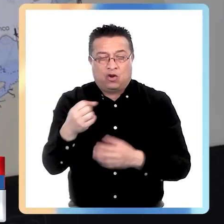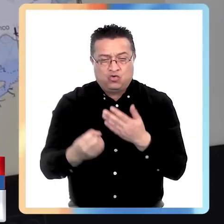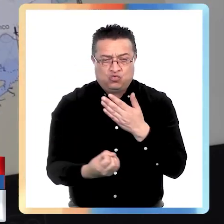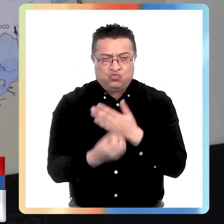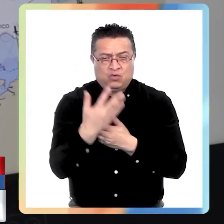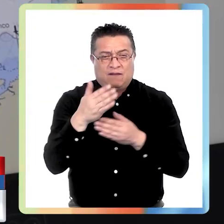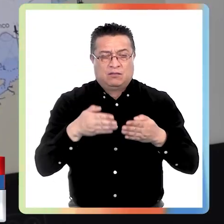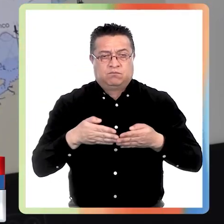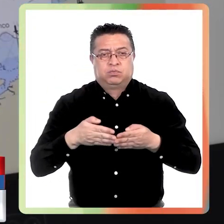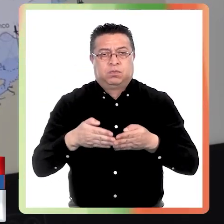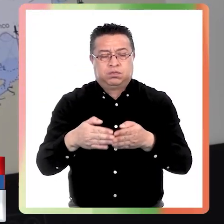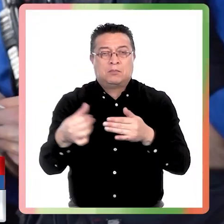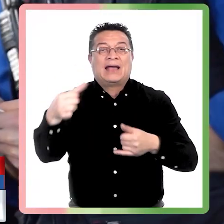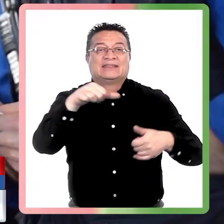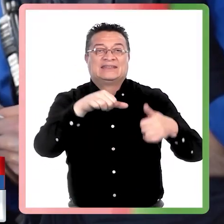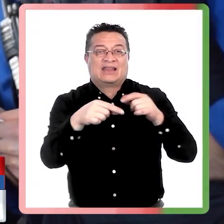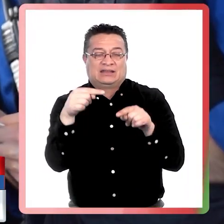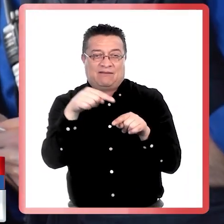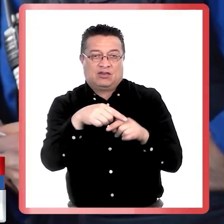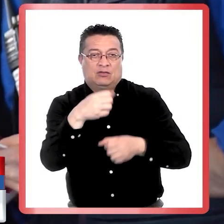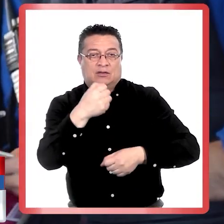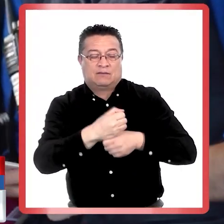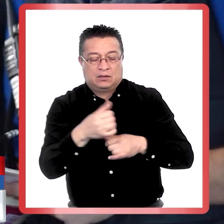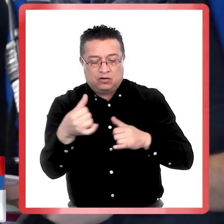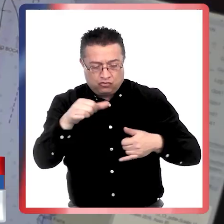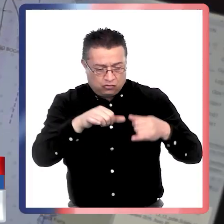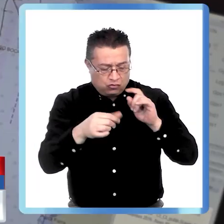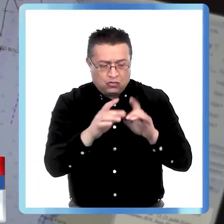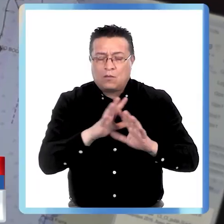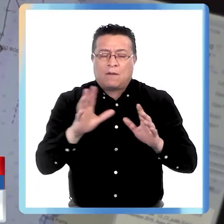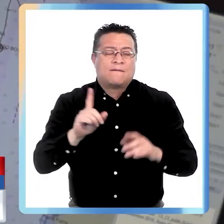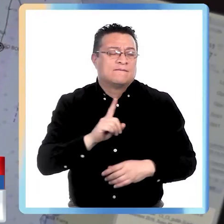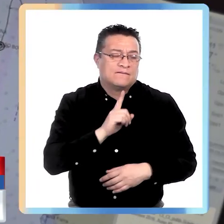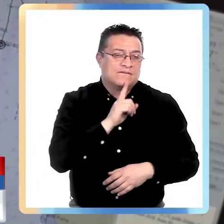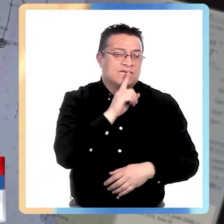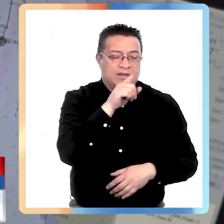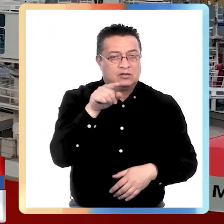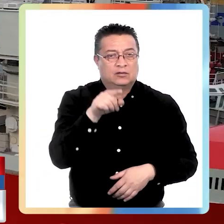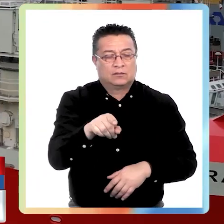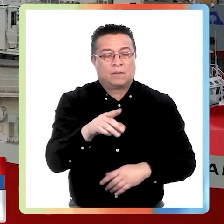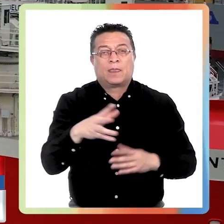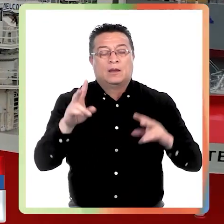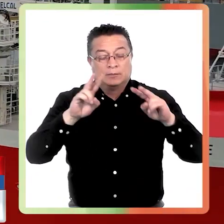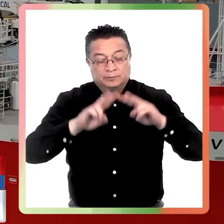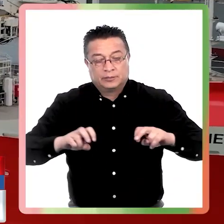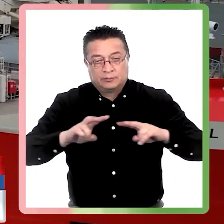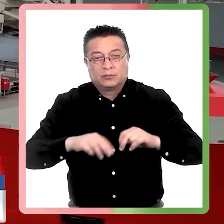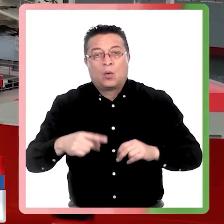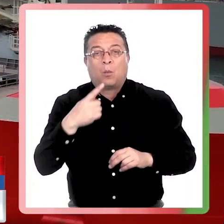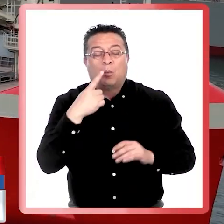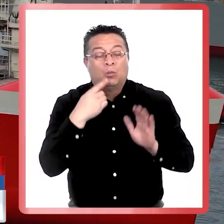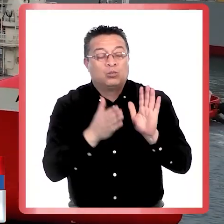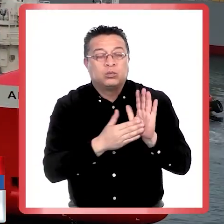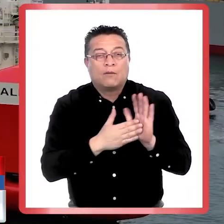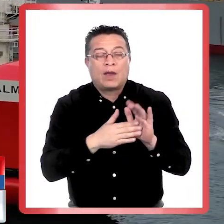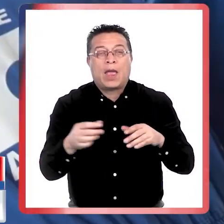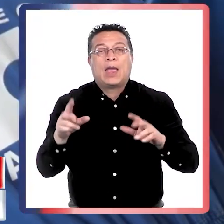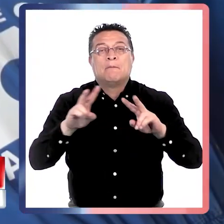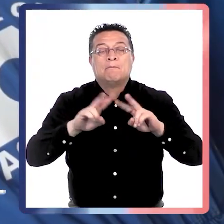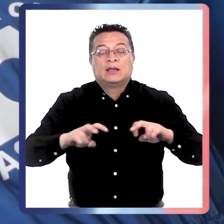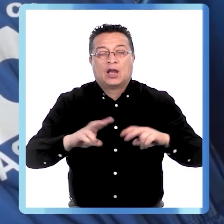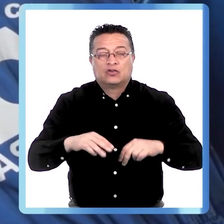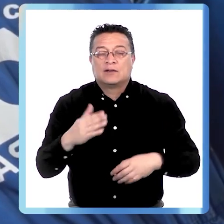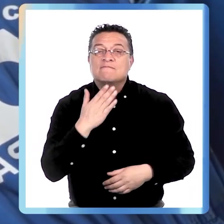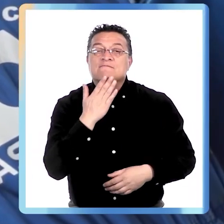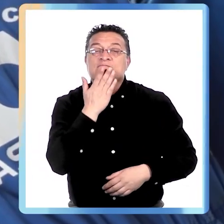será una moderna plataforma para científicos, quienes dispondrán de laboratorios de última generación para el análisis de muestras de